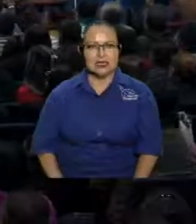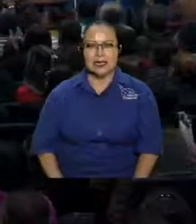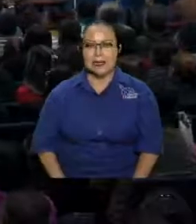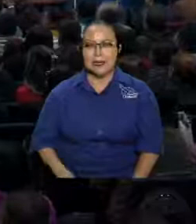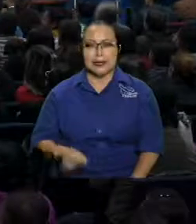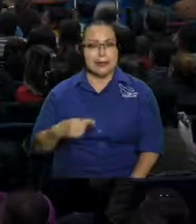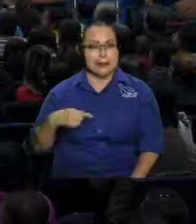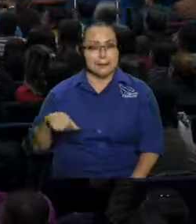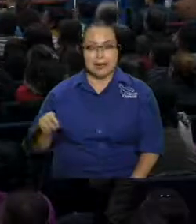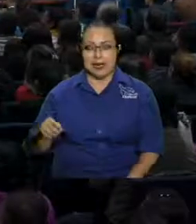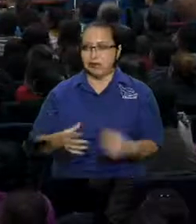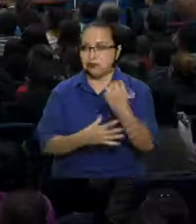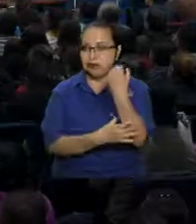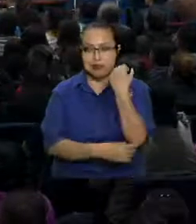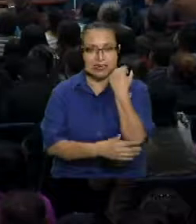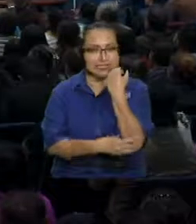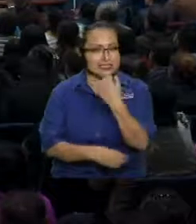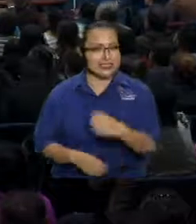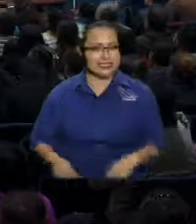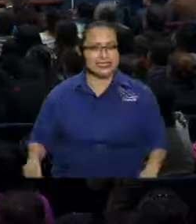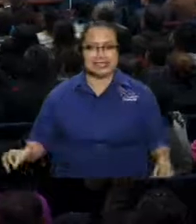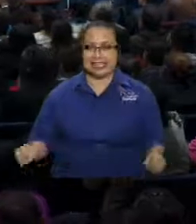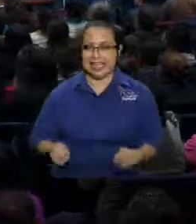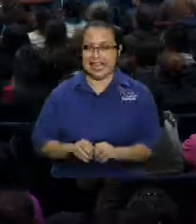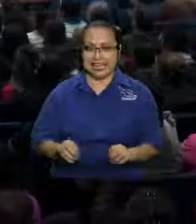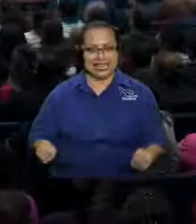Muy bien, y para los pobres.